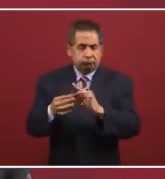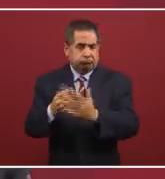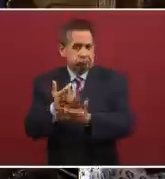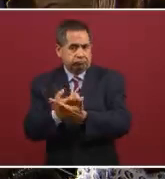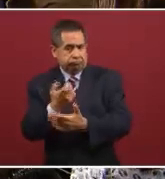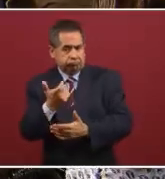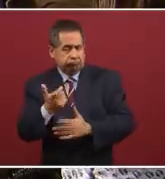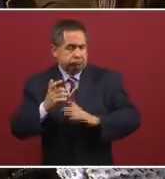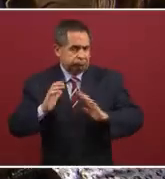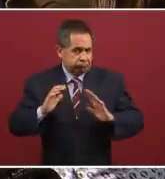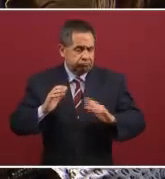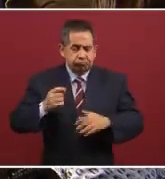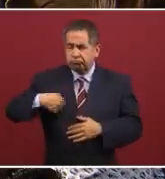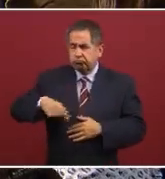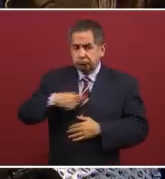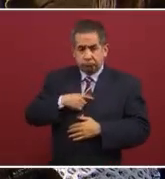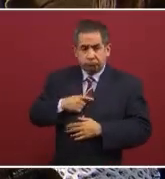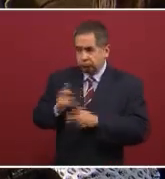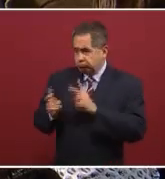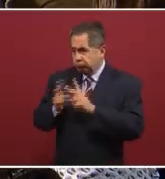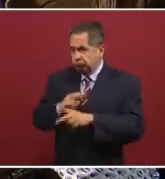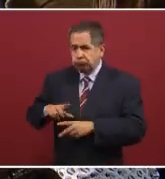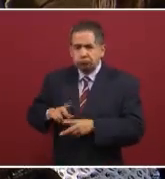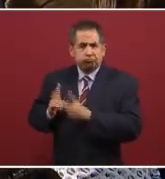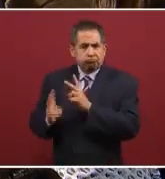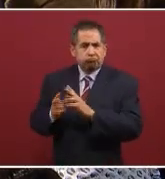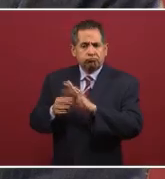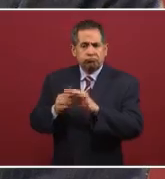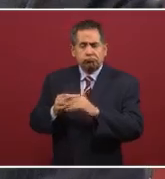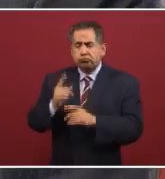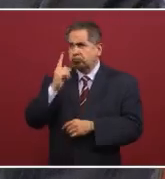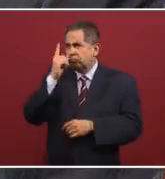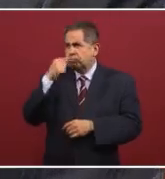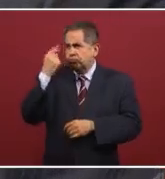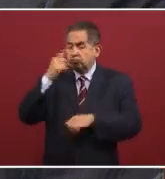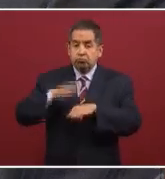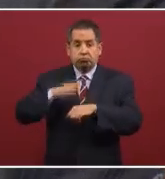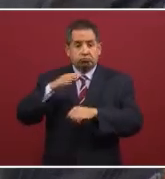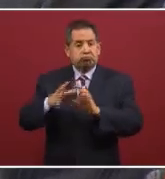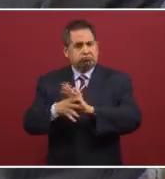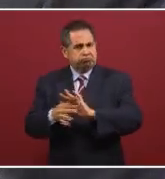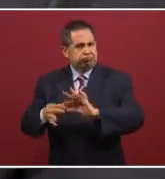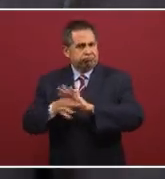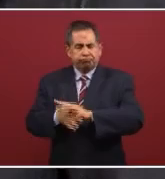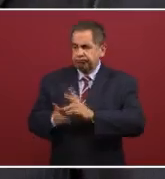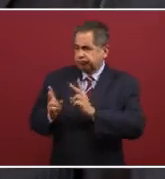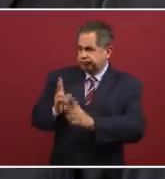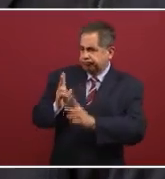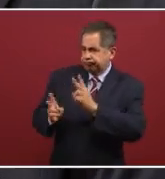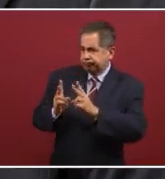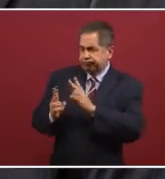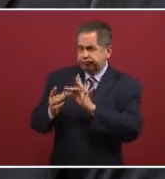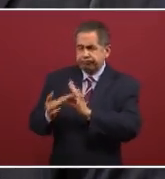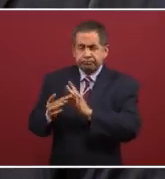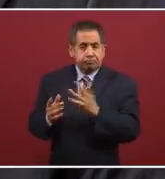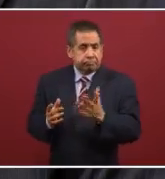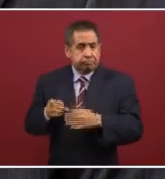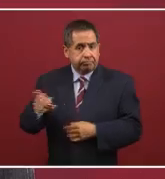pero nosotros estuvimos conversando más de una hora y